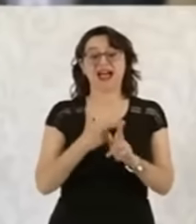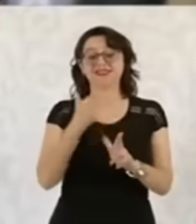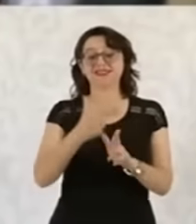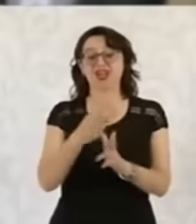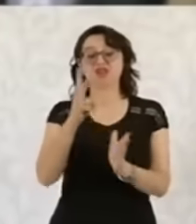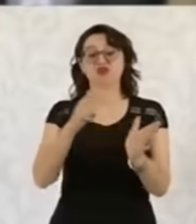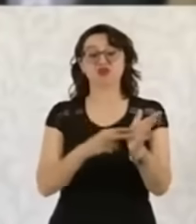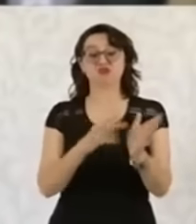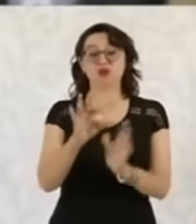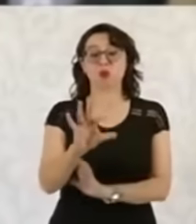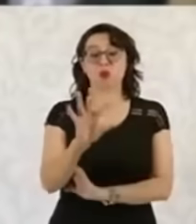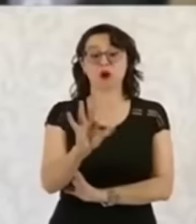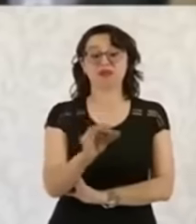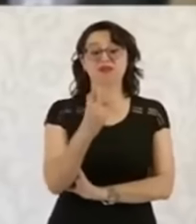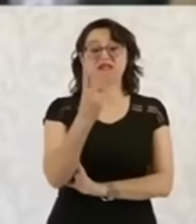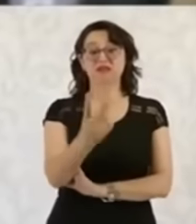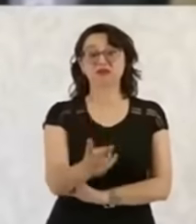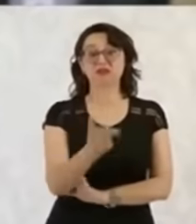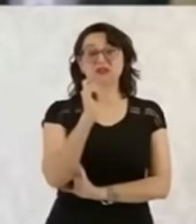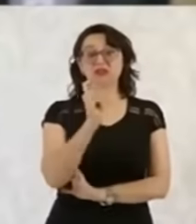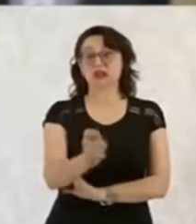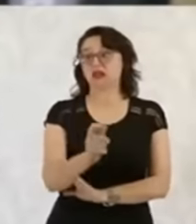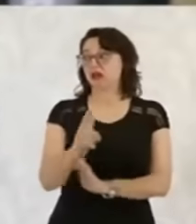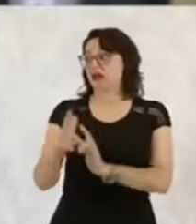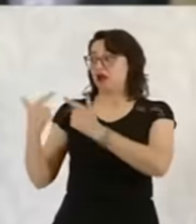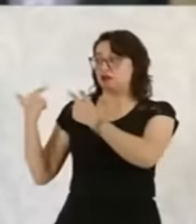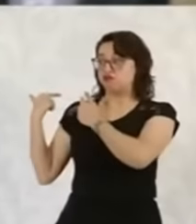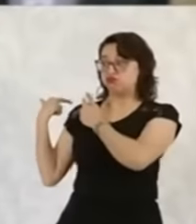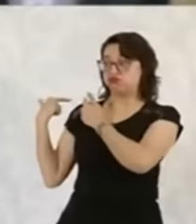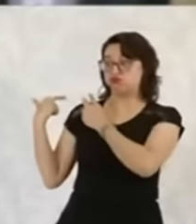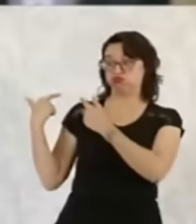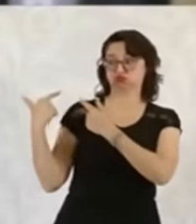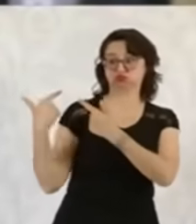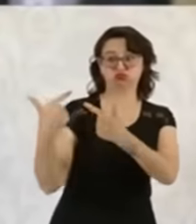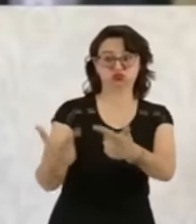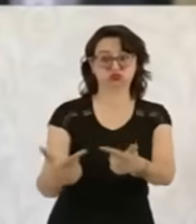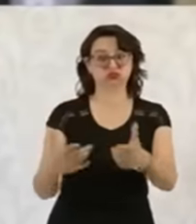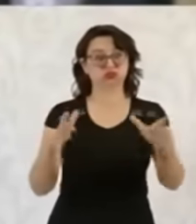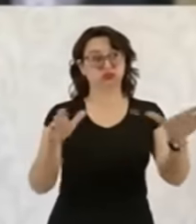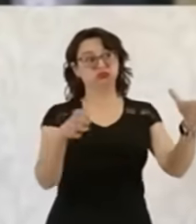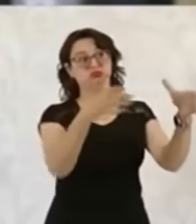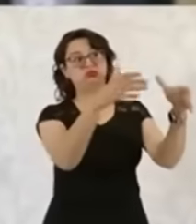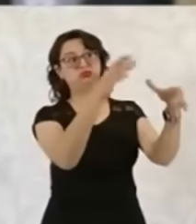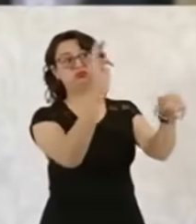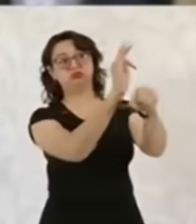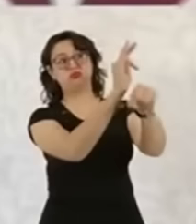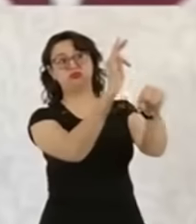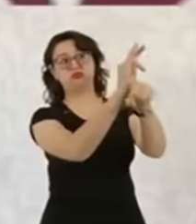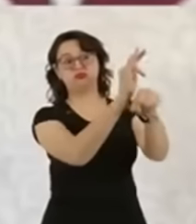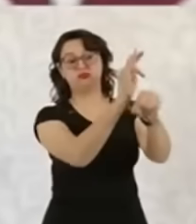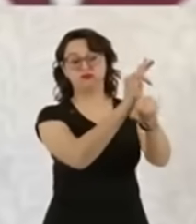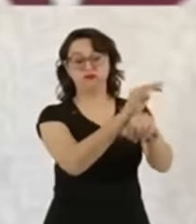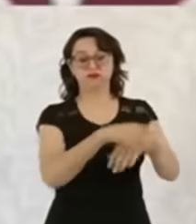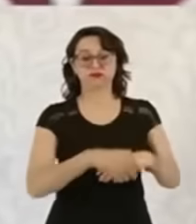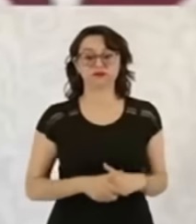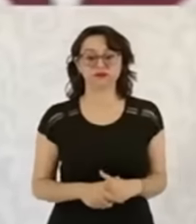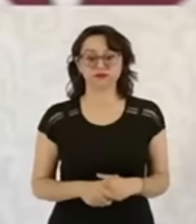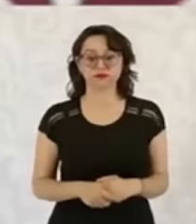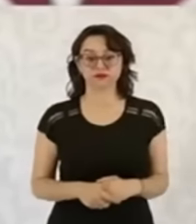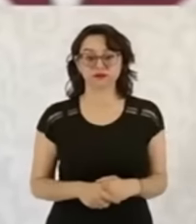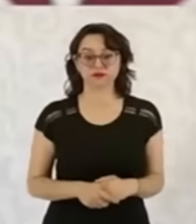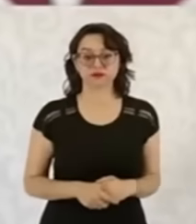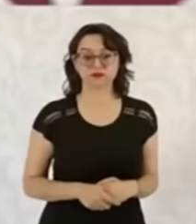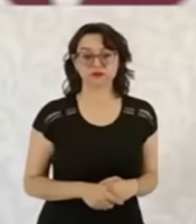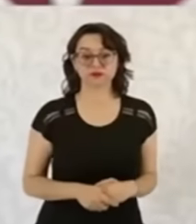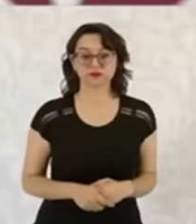van muchas generaciones que han tenido que cargar con este costo del rescate de los de arriba. Y dicen que, o sea, su argumento, el